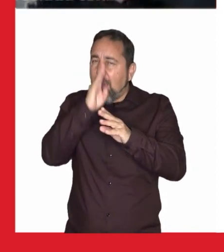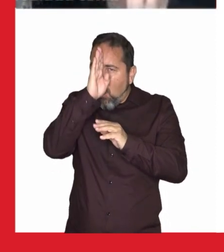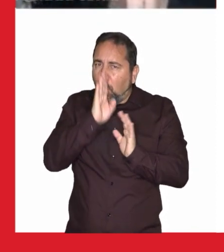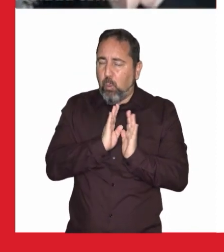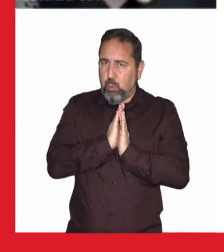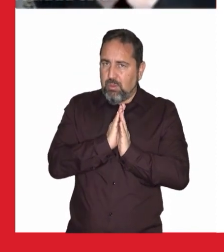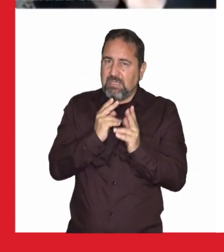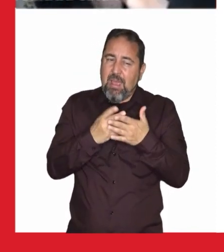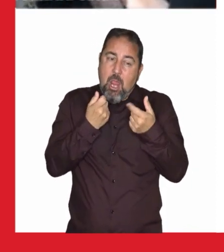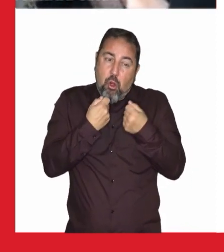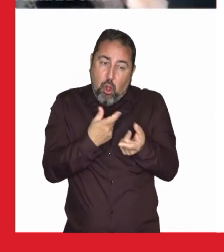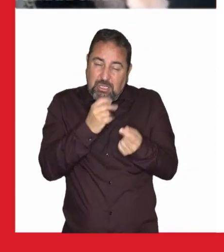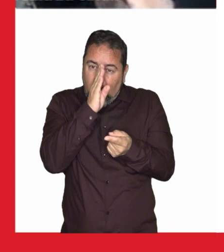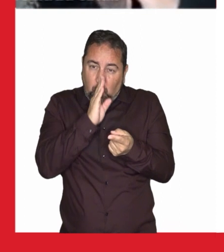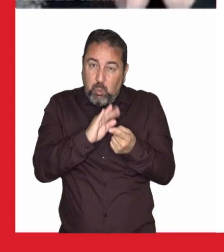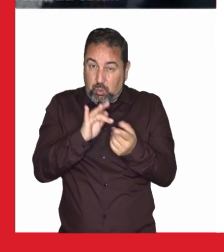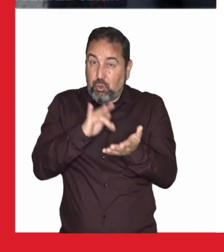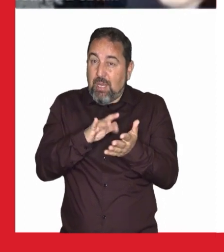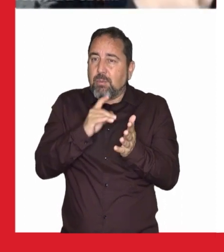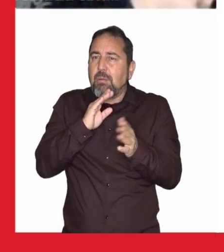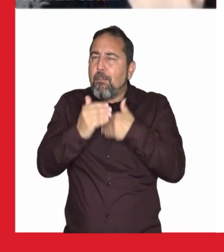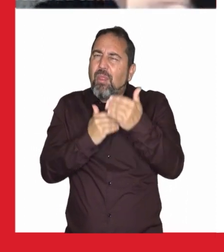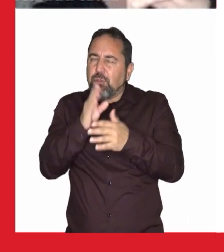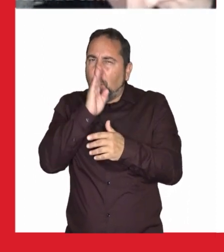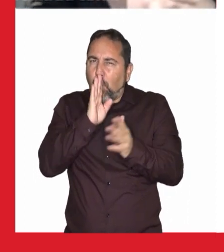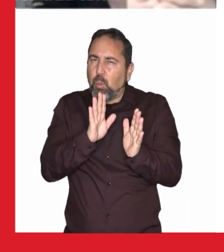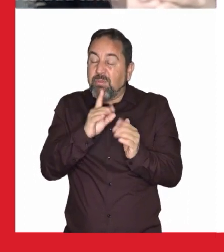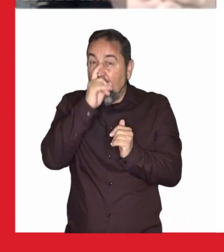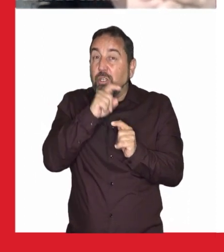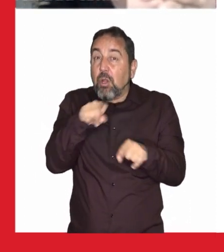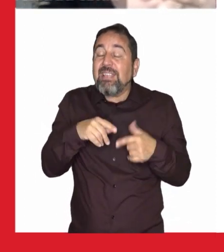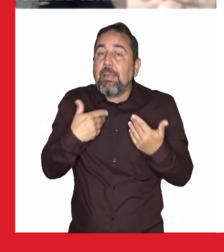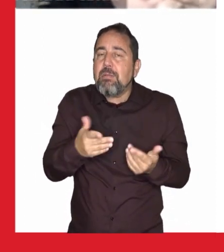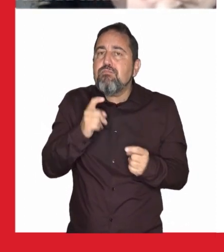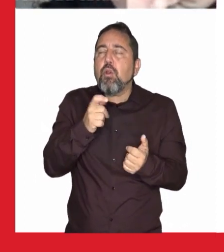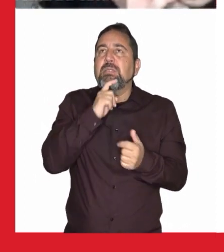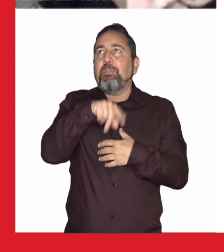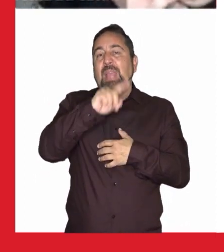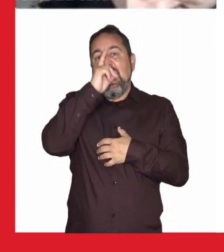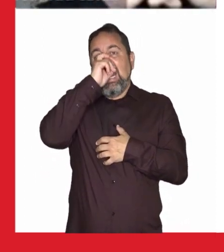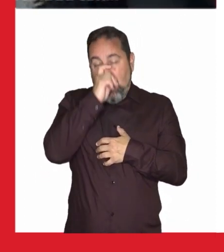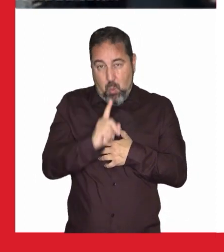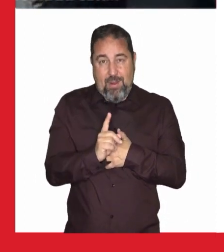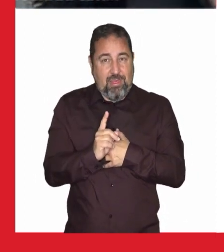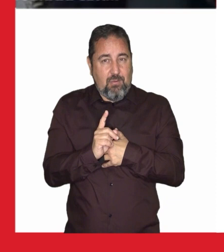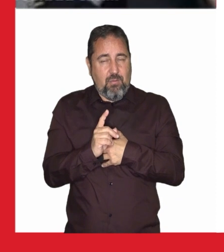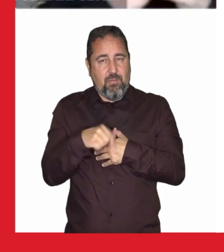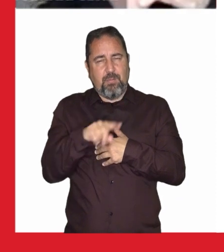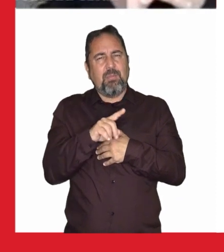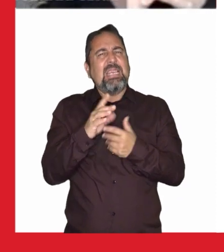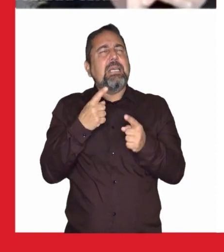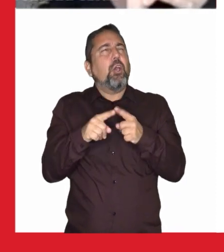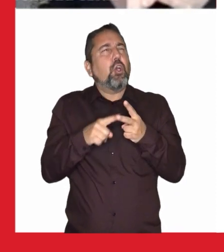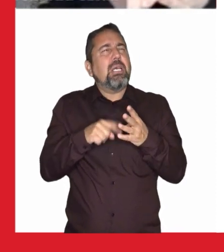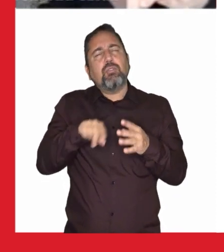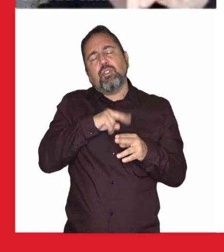traer sobre la idea del proceso oculto que hay detrás de esos costes ocultos de los que hablamos la sesión pasada. ¿Sí? Y os acordáis, un poco para traeros